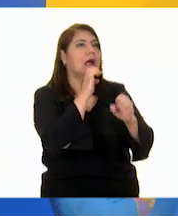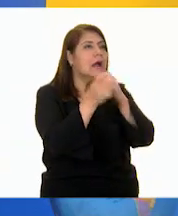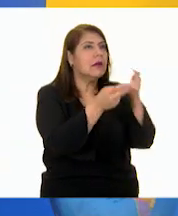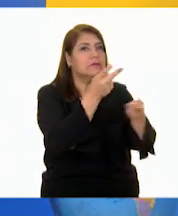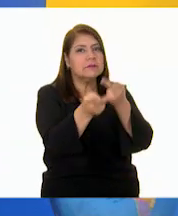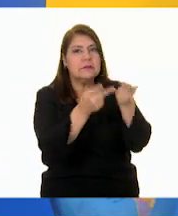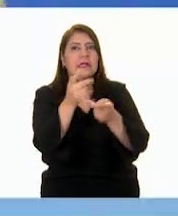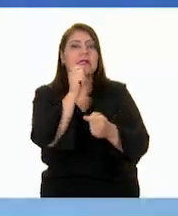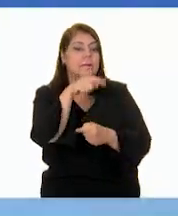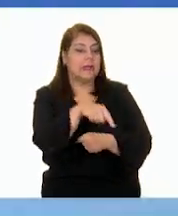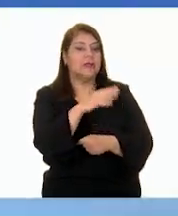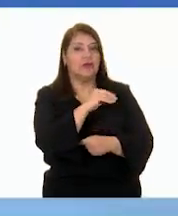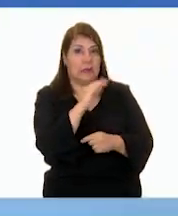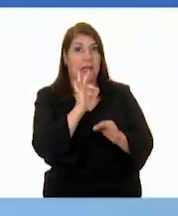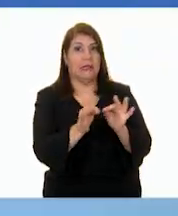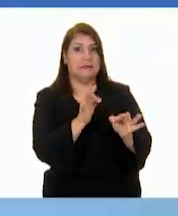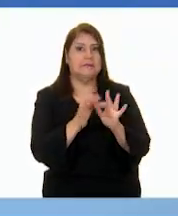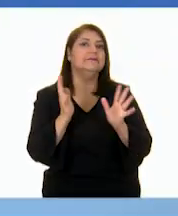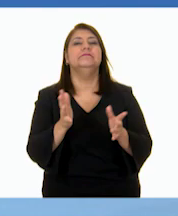¿están listos? ¡Sí!